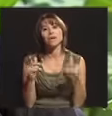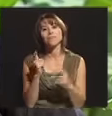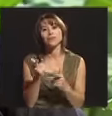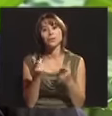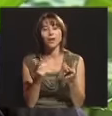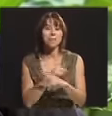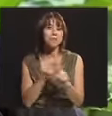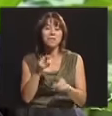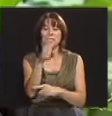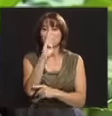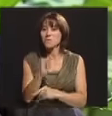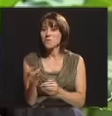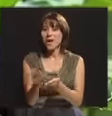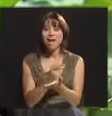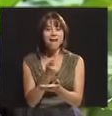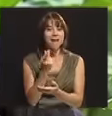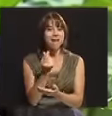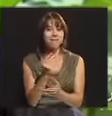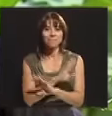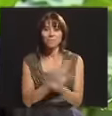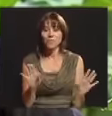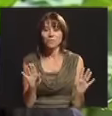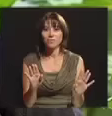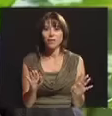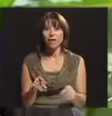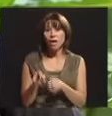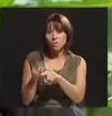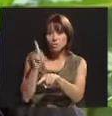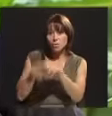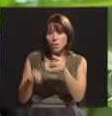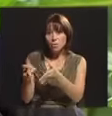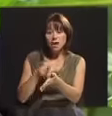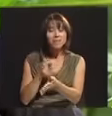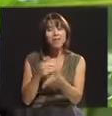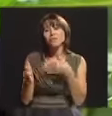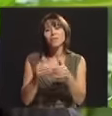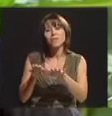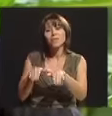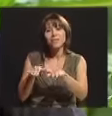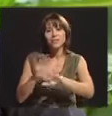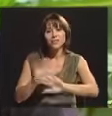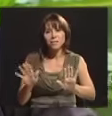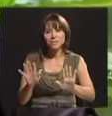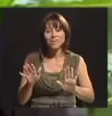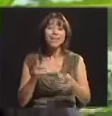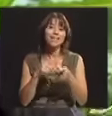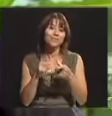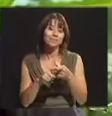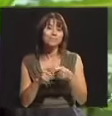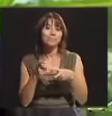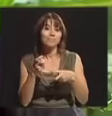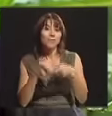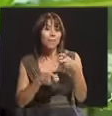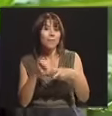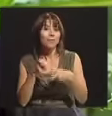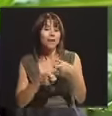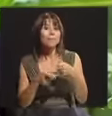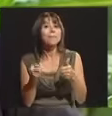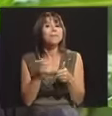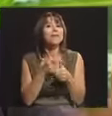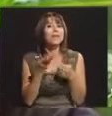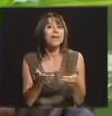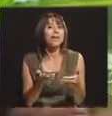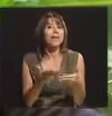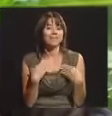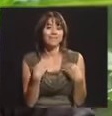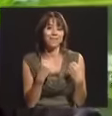ya estuviera millonaria pero ella nunca ella siempre Ah no puede pagar No importa tranquilo ya ya pasó es que el problema era primero